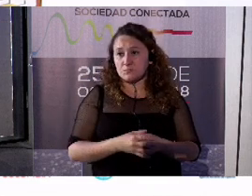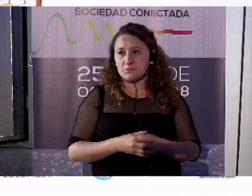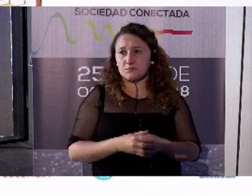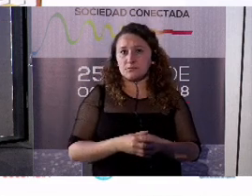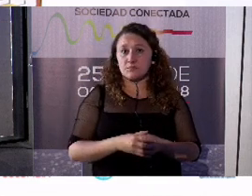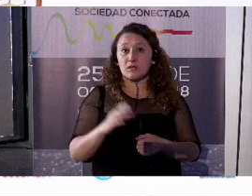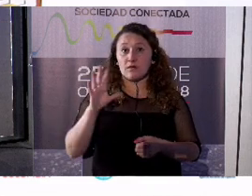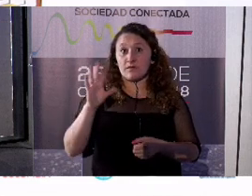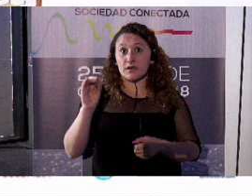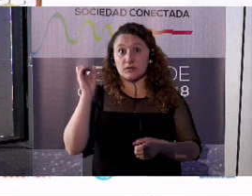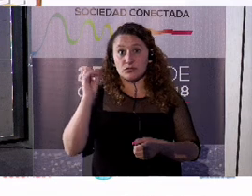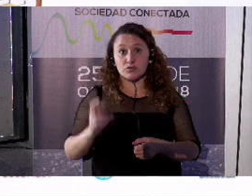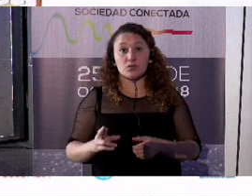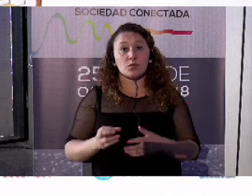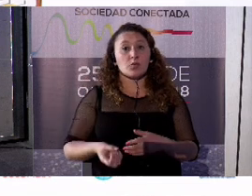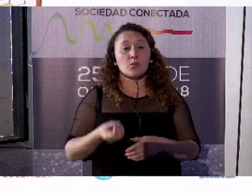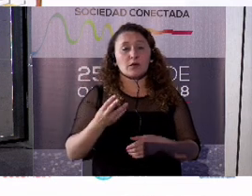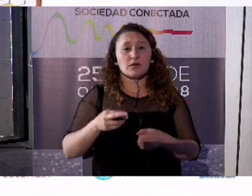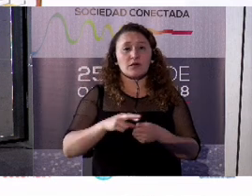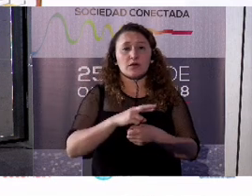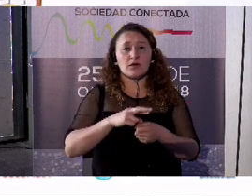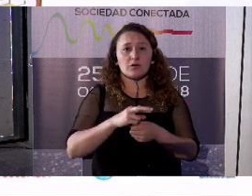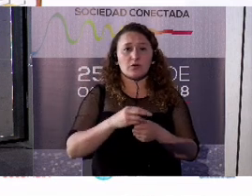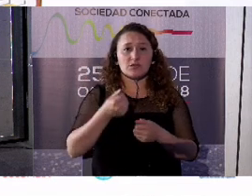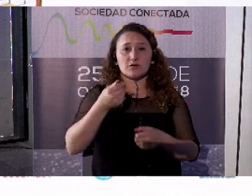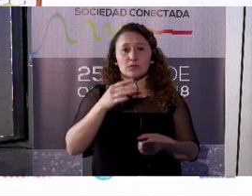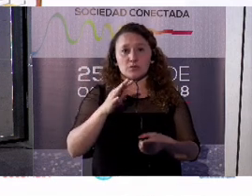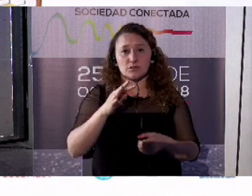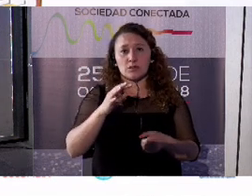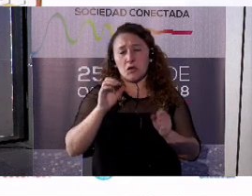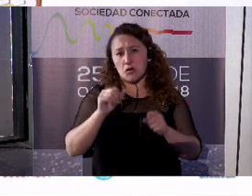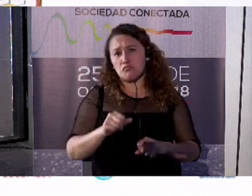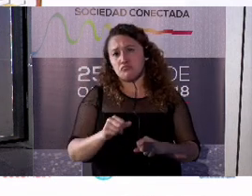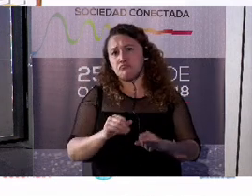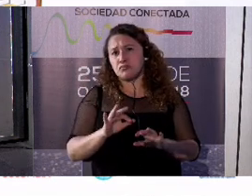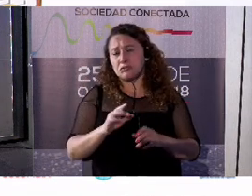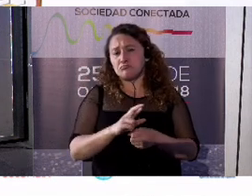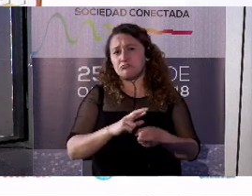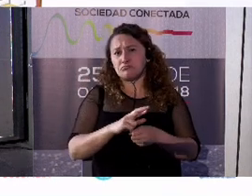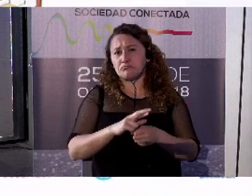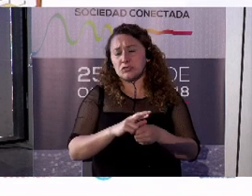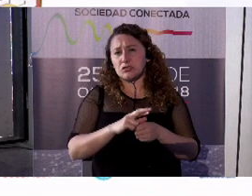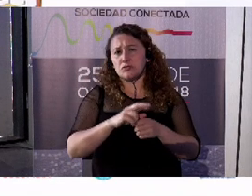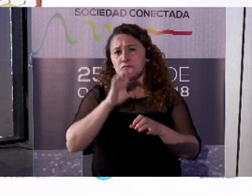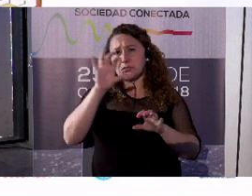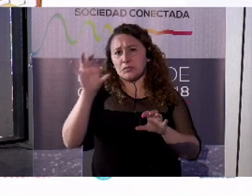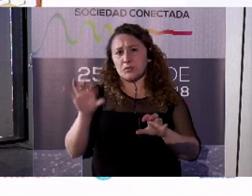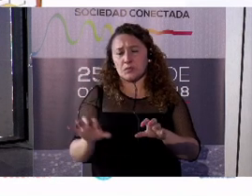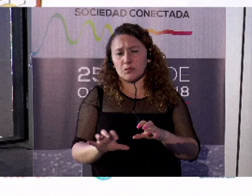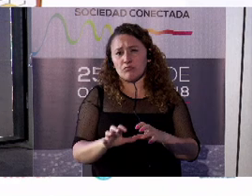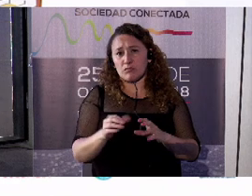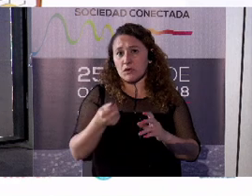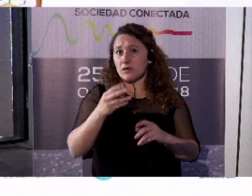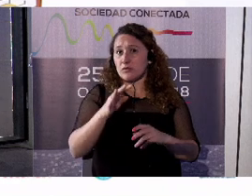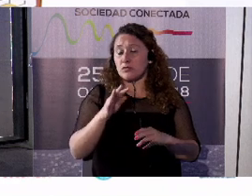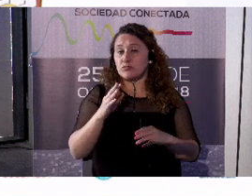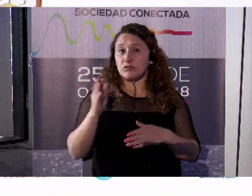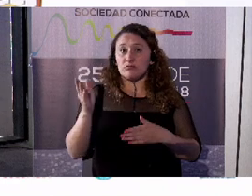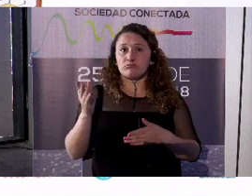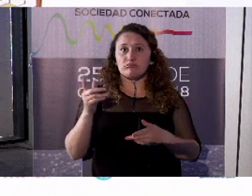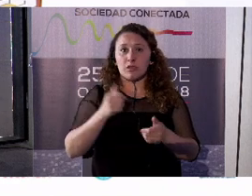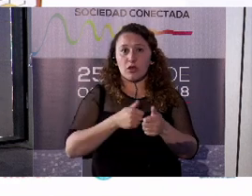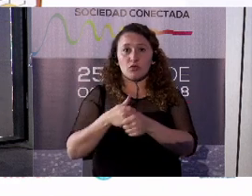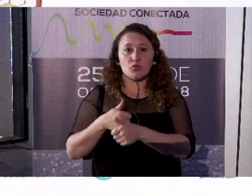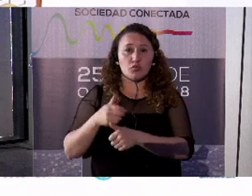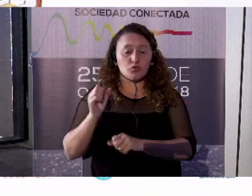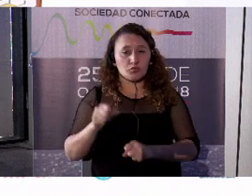en suráfrica tenemos 14 regiones de pronto podríamos tener 14 prores de base de datos de espectro y cada uno